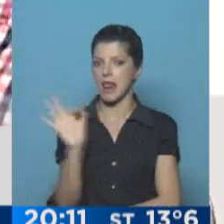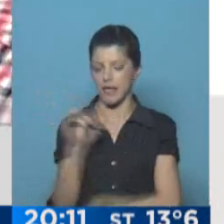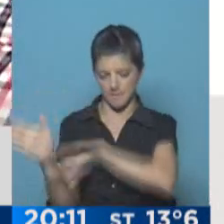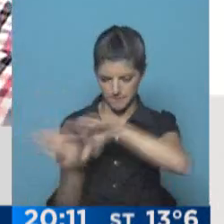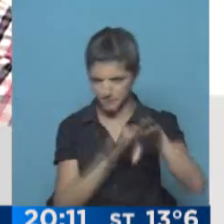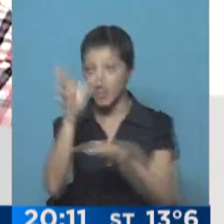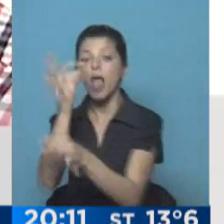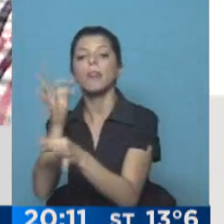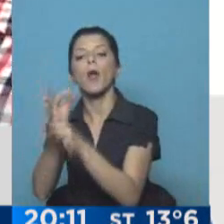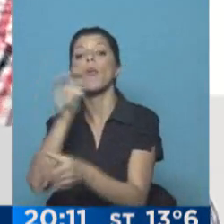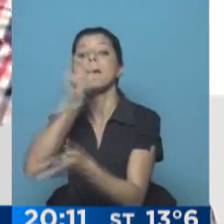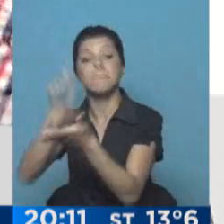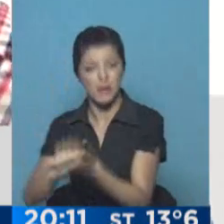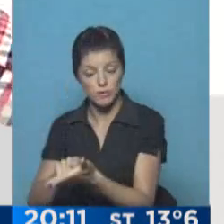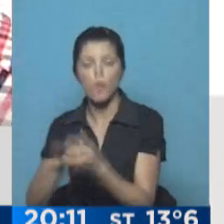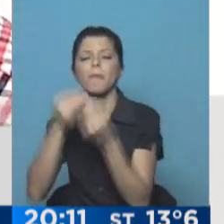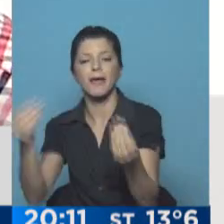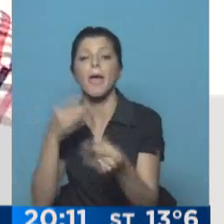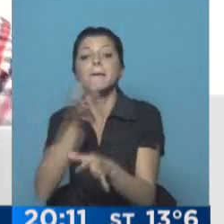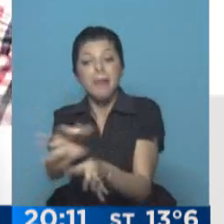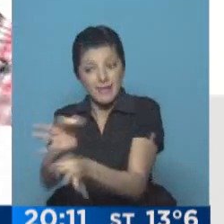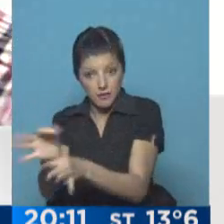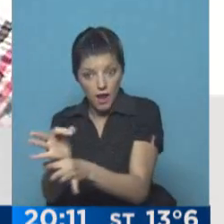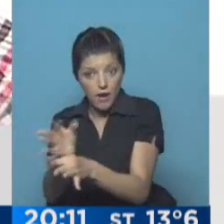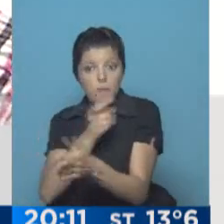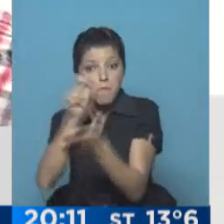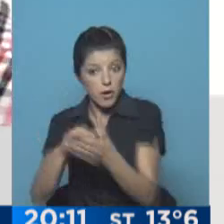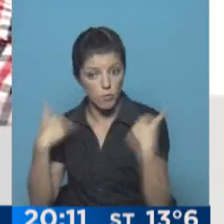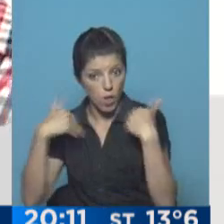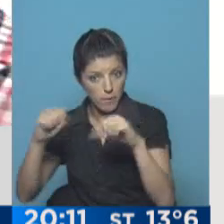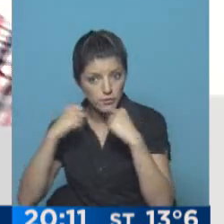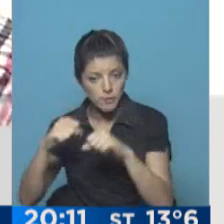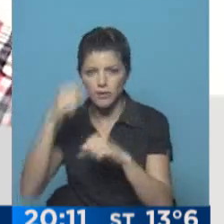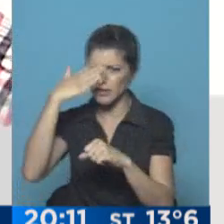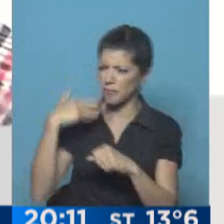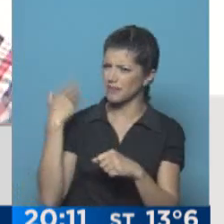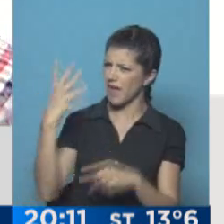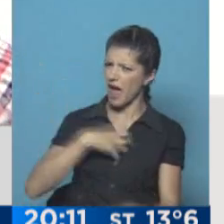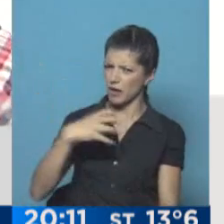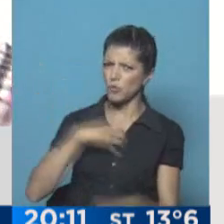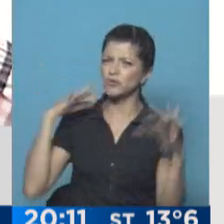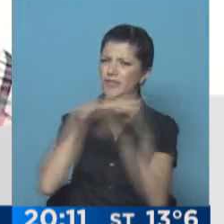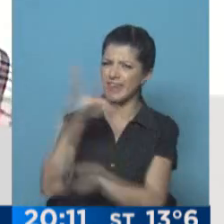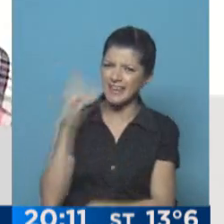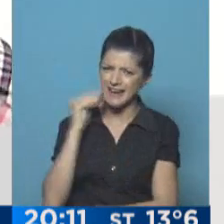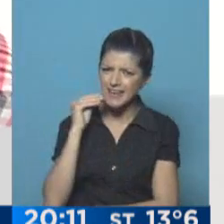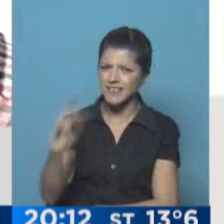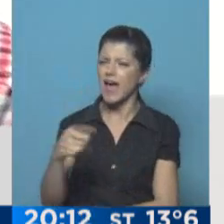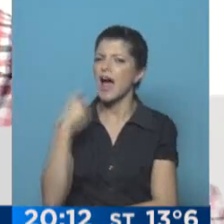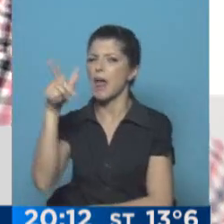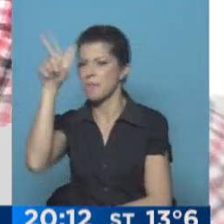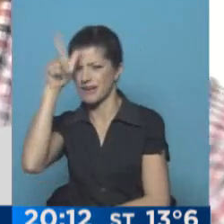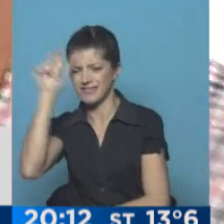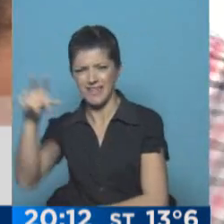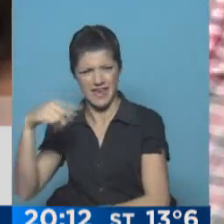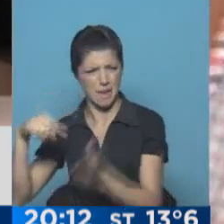Superior de Periodismo Deportivo, era para enseñar periodismo deportivo, termina dándole cursos de inglés por casi 500.000 pesos a la Policía Metropolitana.